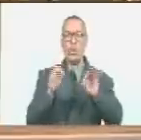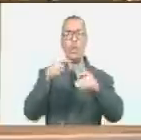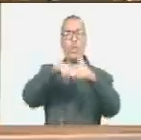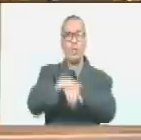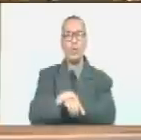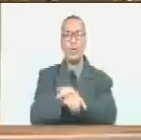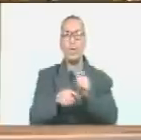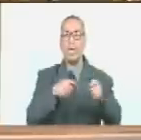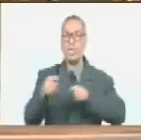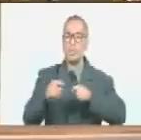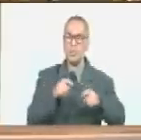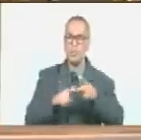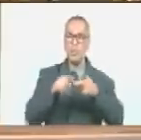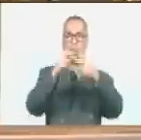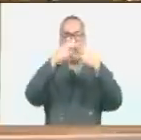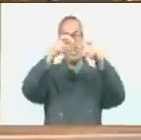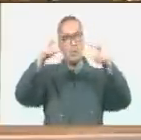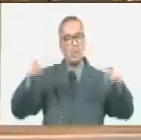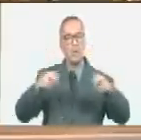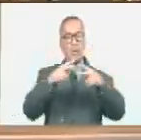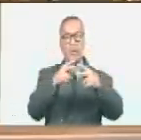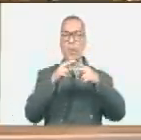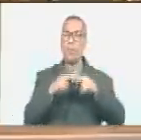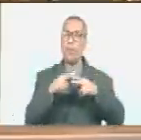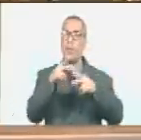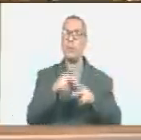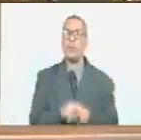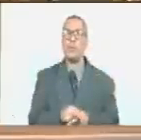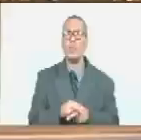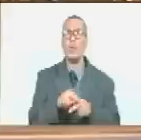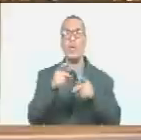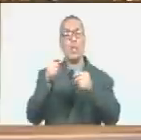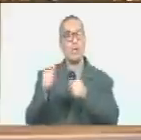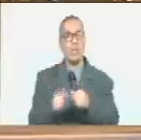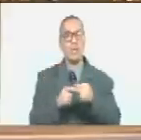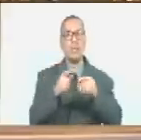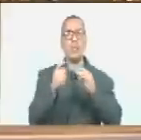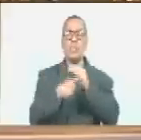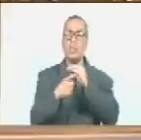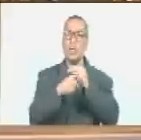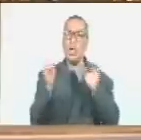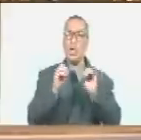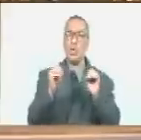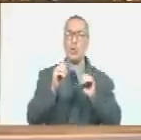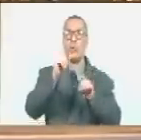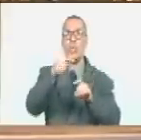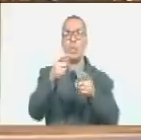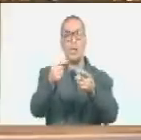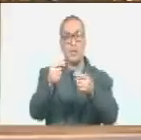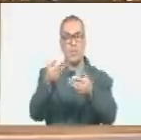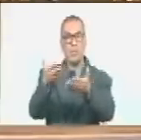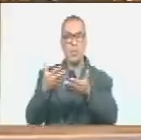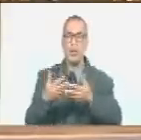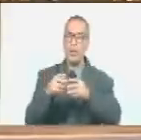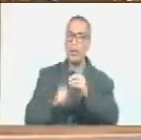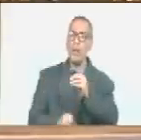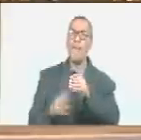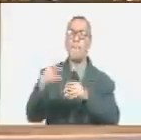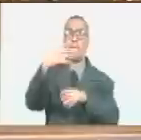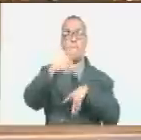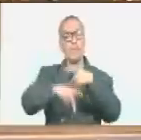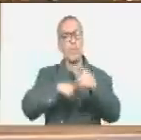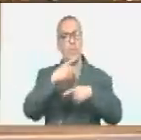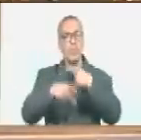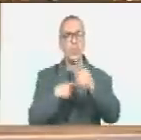incluyendo acciones, títulos, valores, activos digitales, así como las ganancias, frutos,